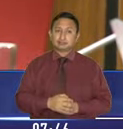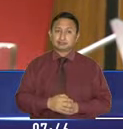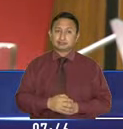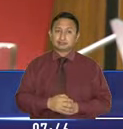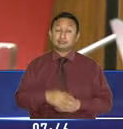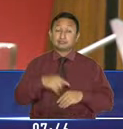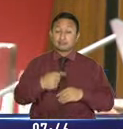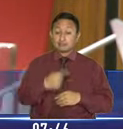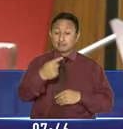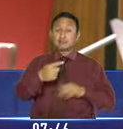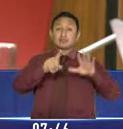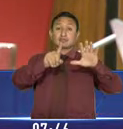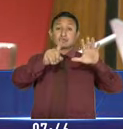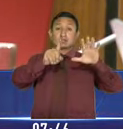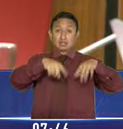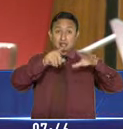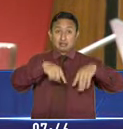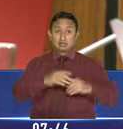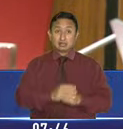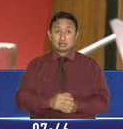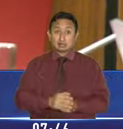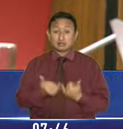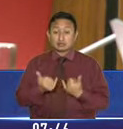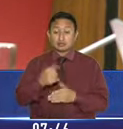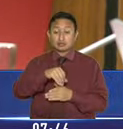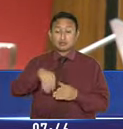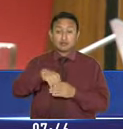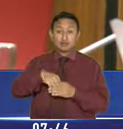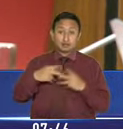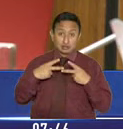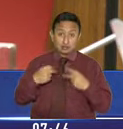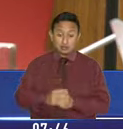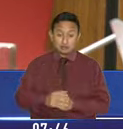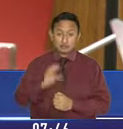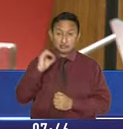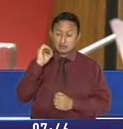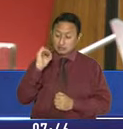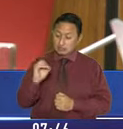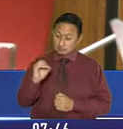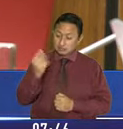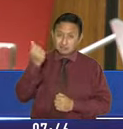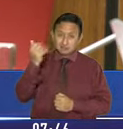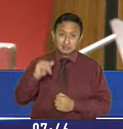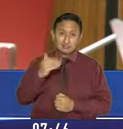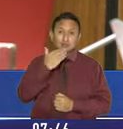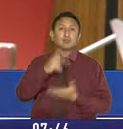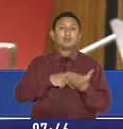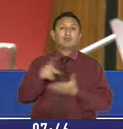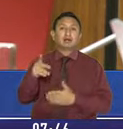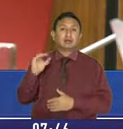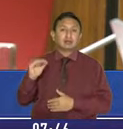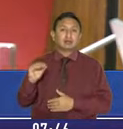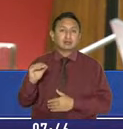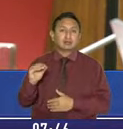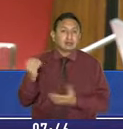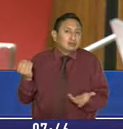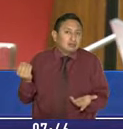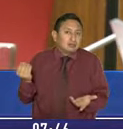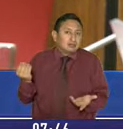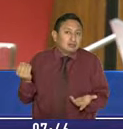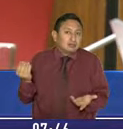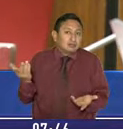un fondo de salud en cero, yo no sé cómo podemos hacer para pagar esas deudas. Desde la cartera